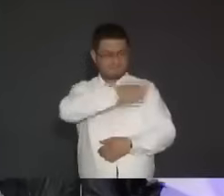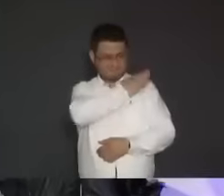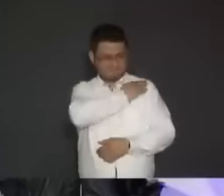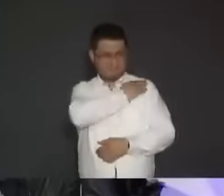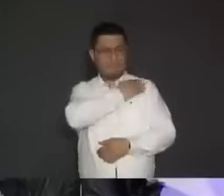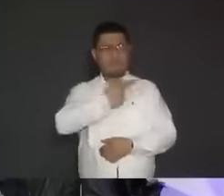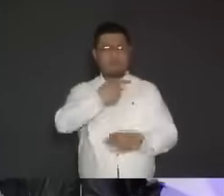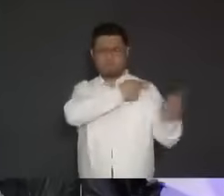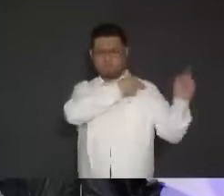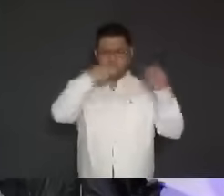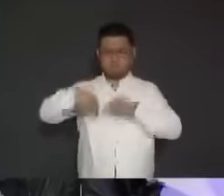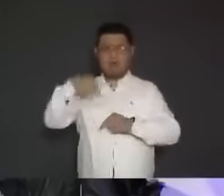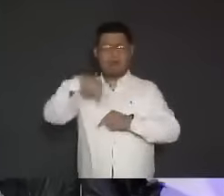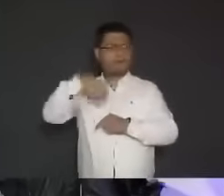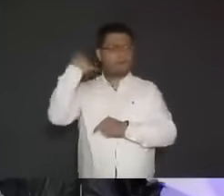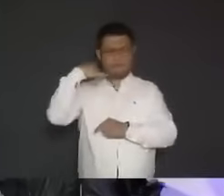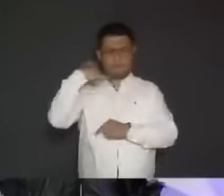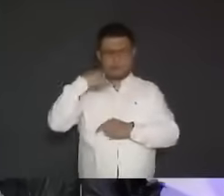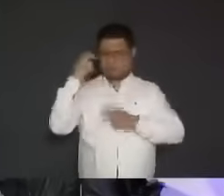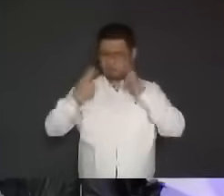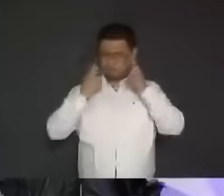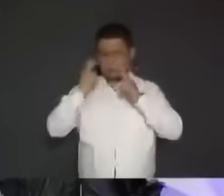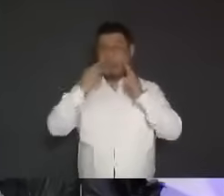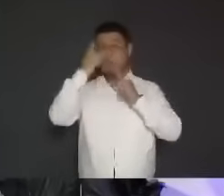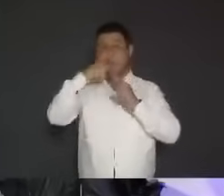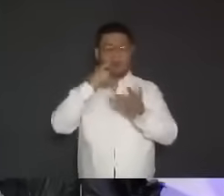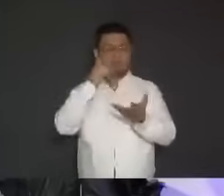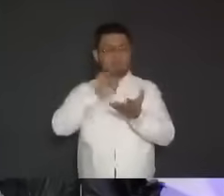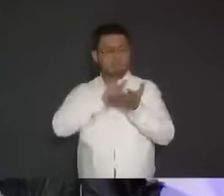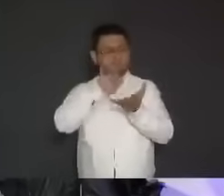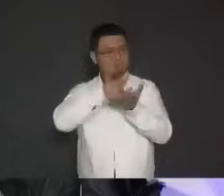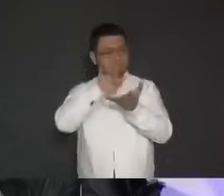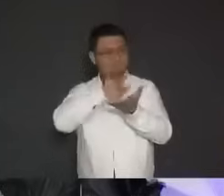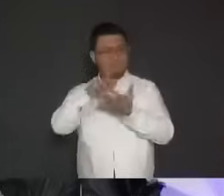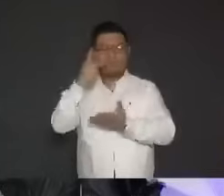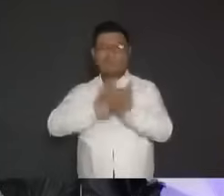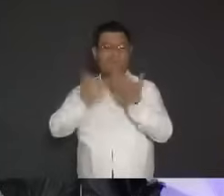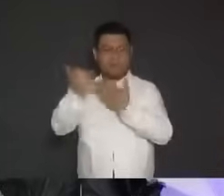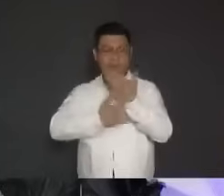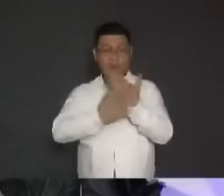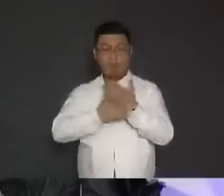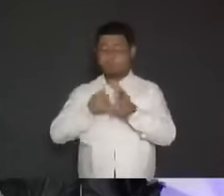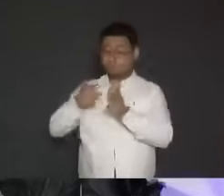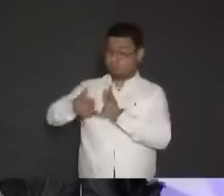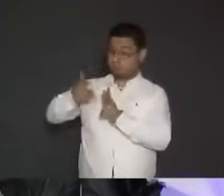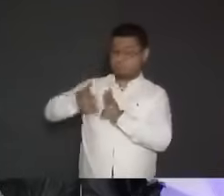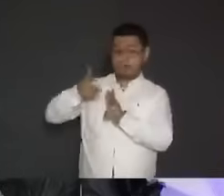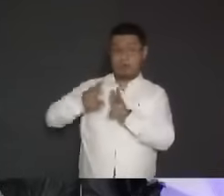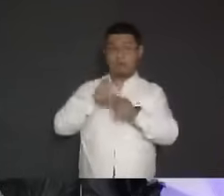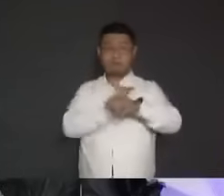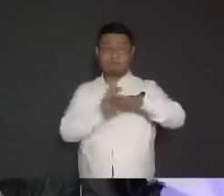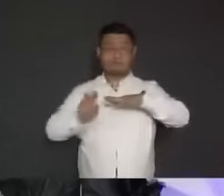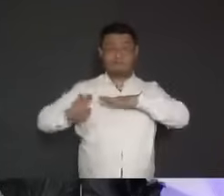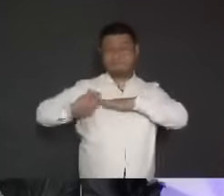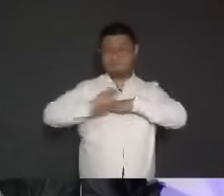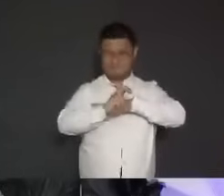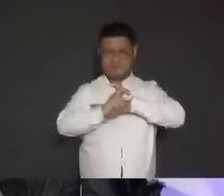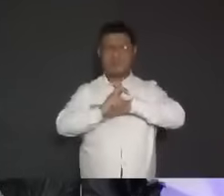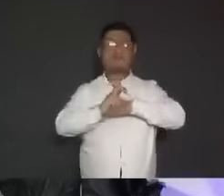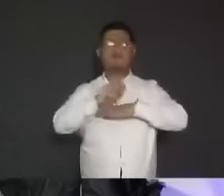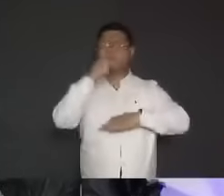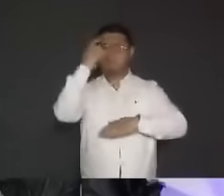Yucatán de apoyar estos proyectos, así como aprovechar el proyecto integral del Tren Maya para que hagamos un